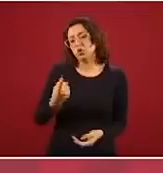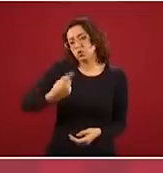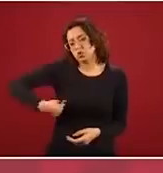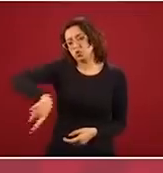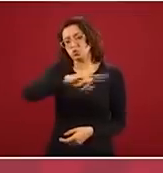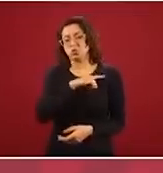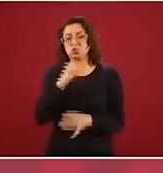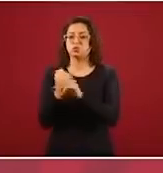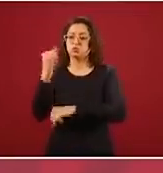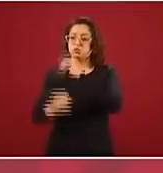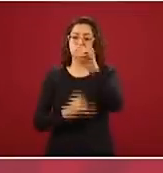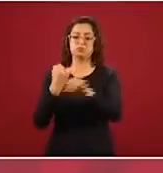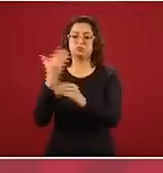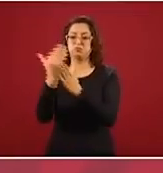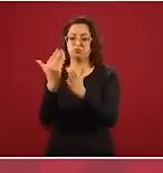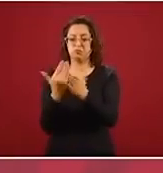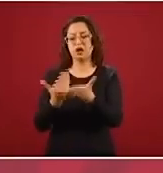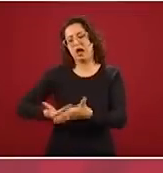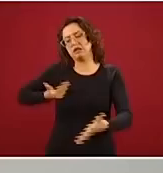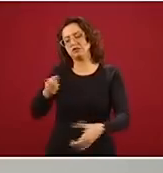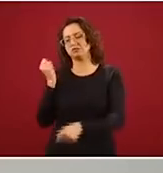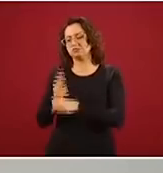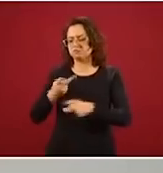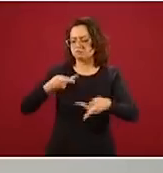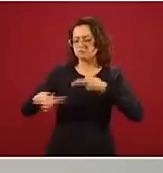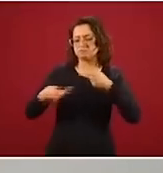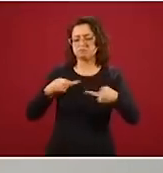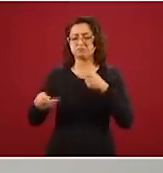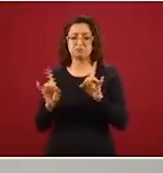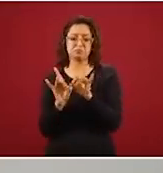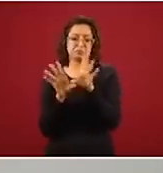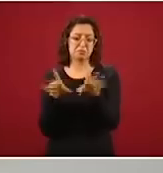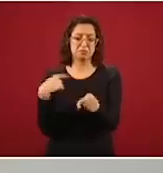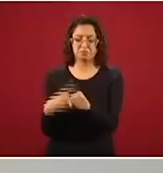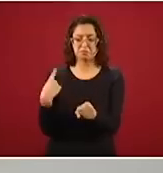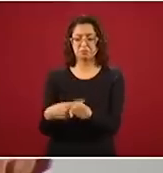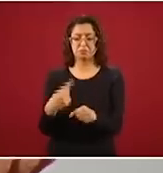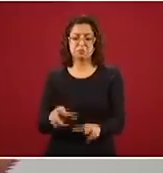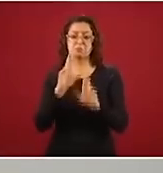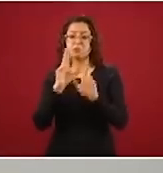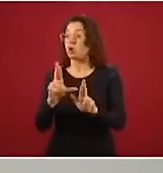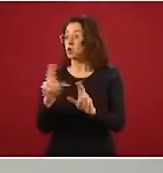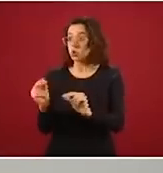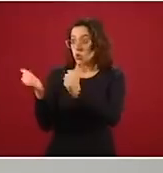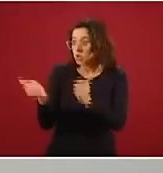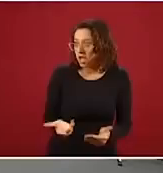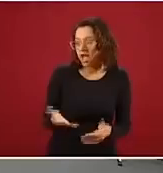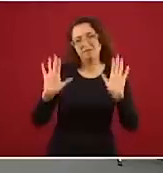acuerdo a los estándares internacionales de preparación y listos para responder si fuera necesario. Ahora, si no llega, pues qué